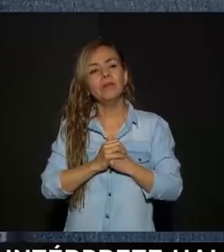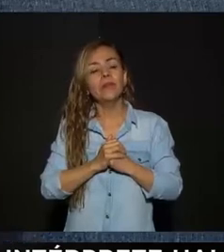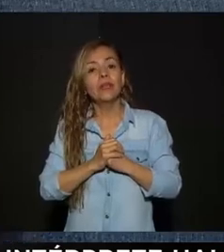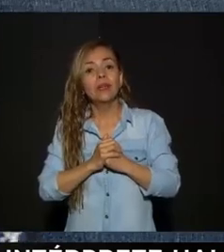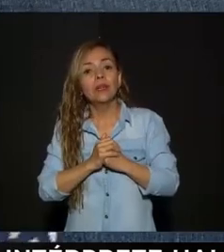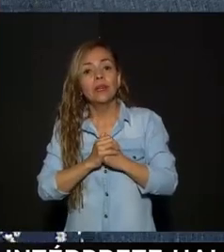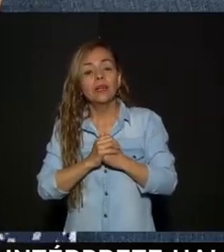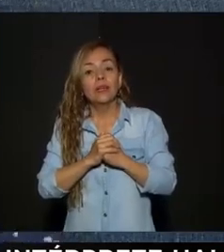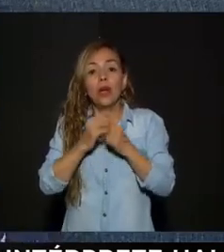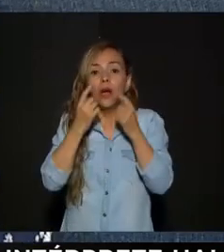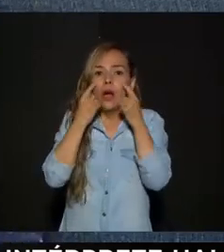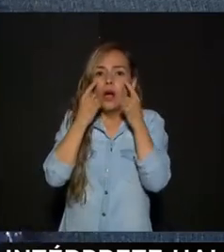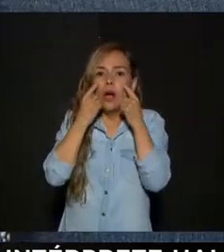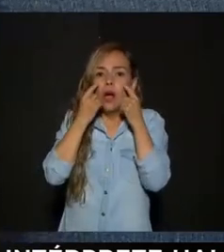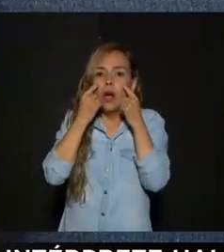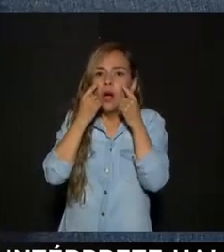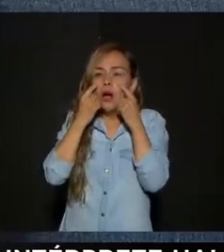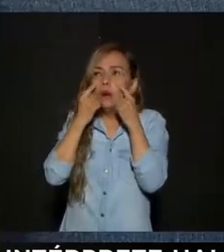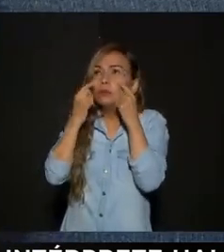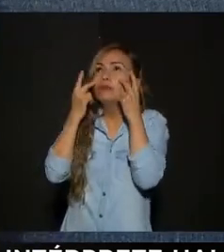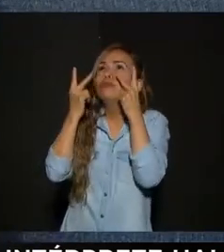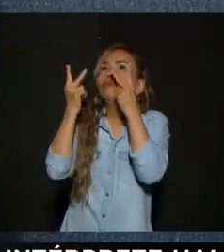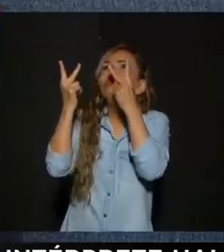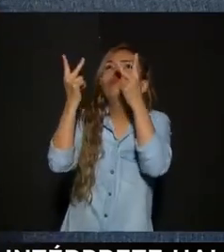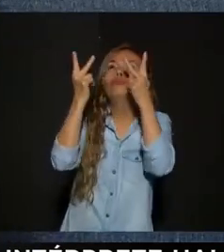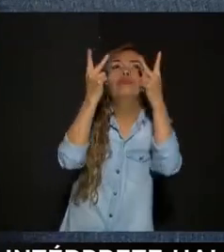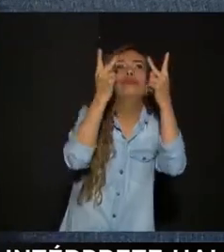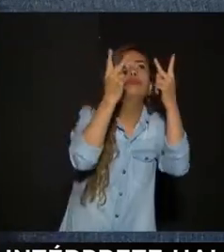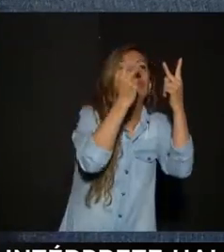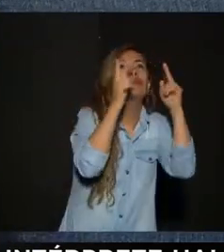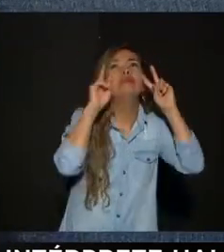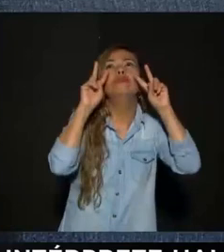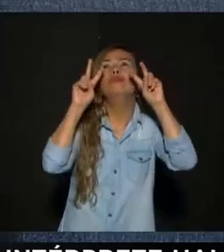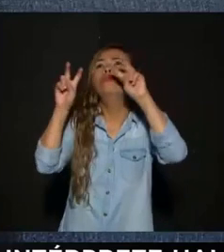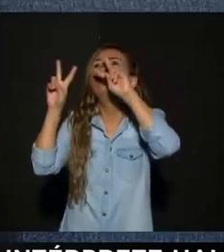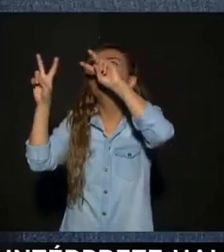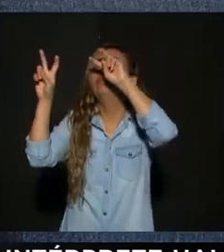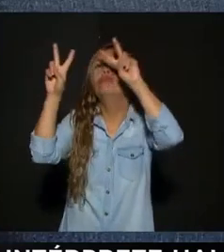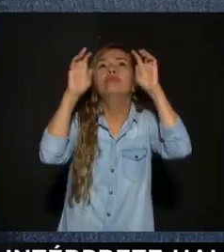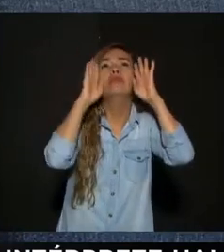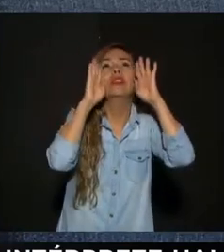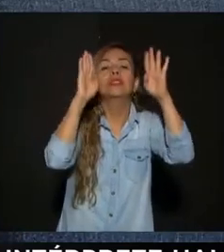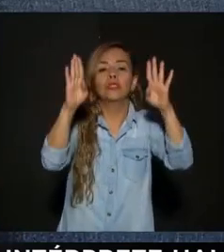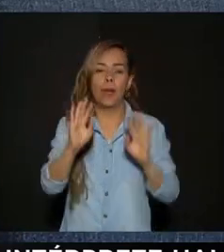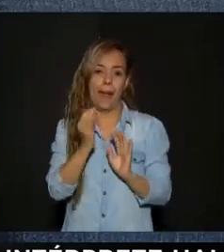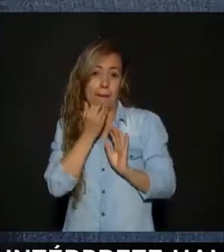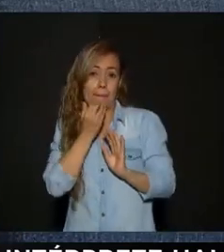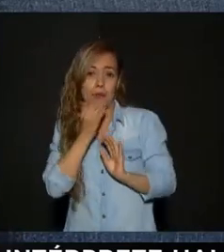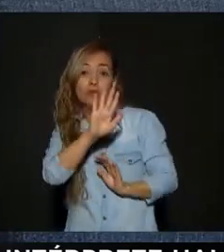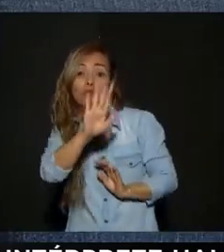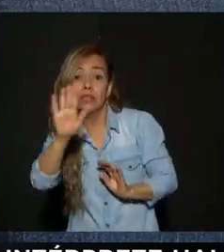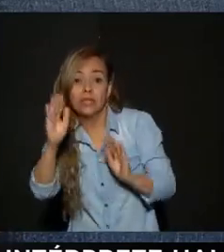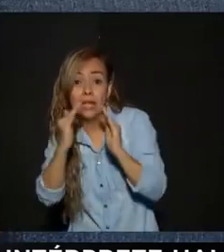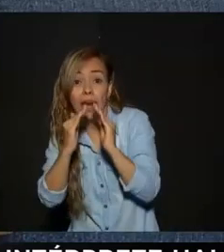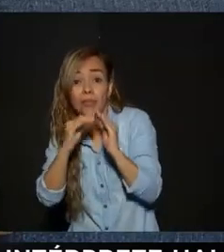hay ojos que están atentos a todo lo que se mueve en el cielo. Por ejemplo, ustedes esta noche, miren, asómense por la ventana y miren